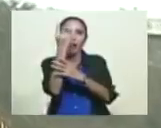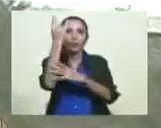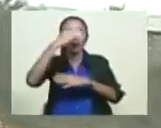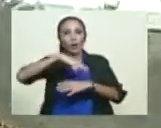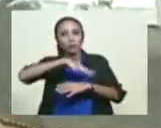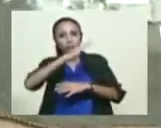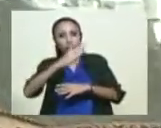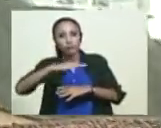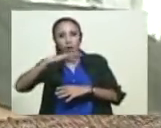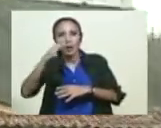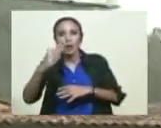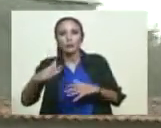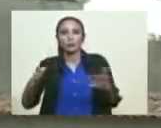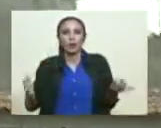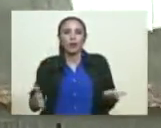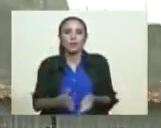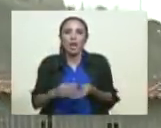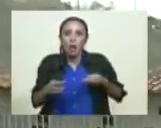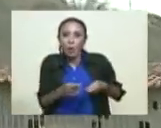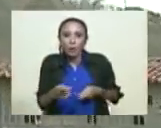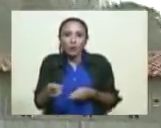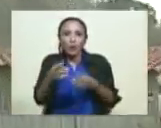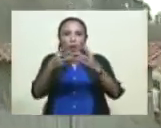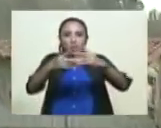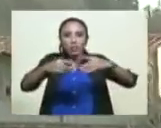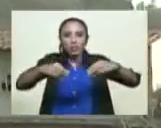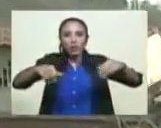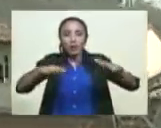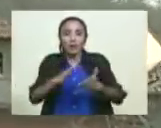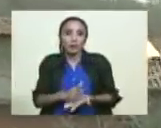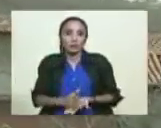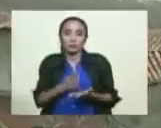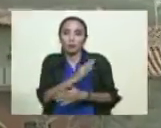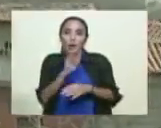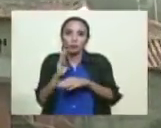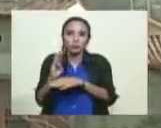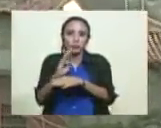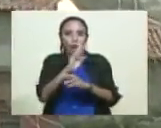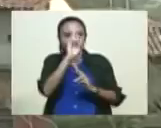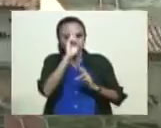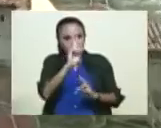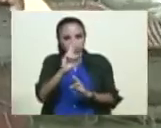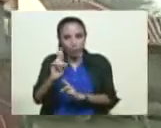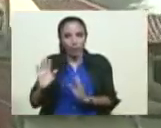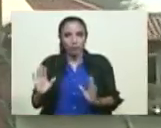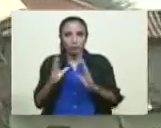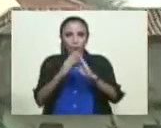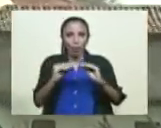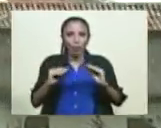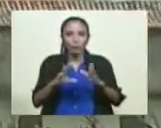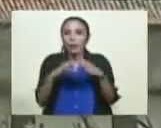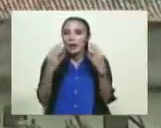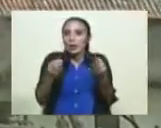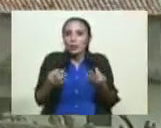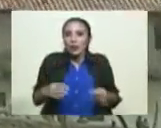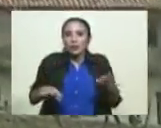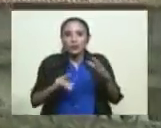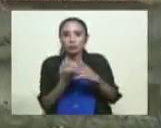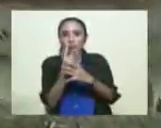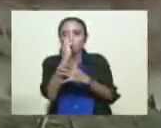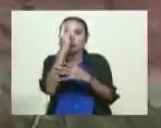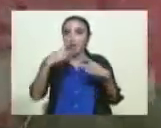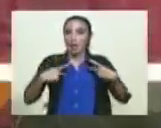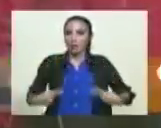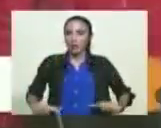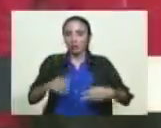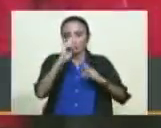Sagrado el árbol, sagrado la tierra, sagrado el pájaro, sagrada la vida. Esa